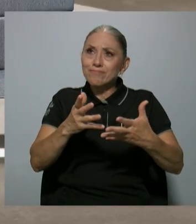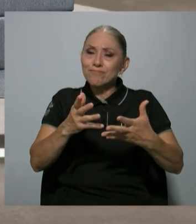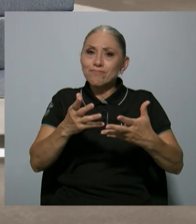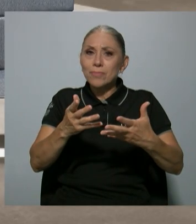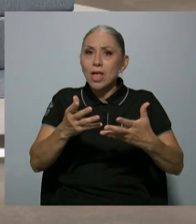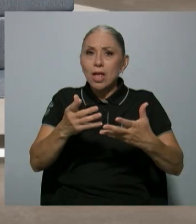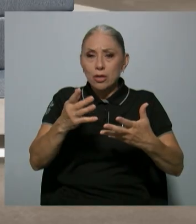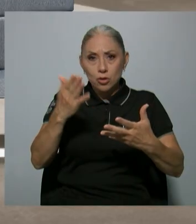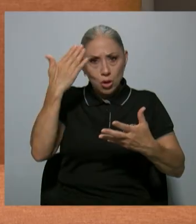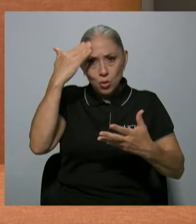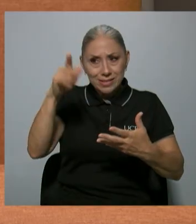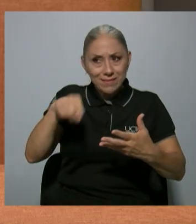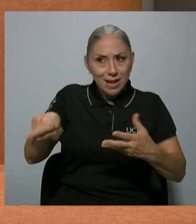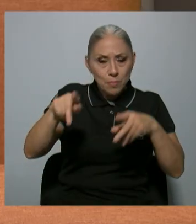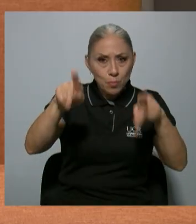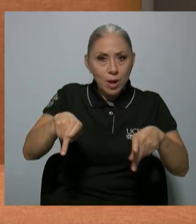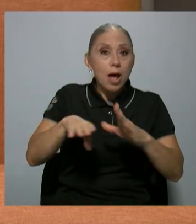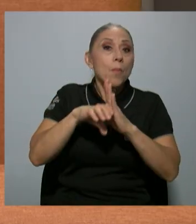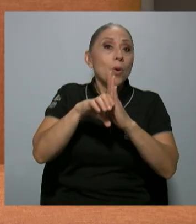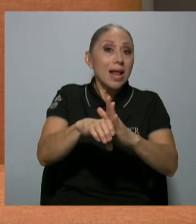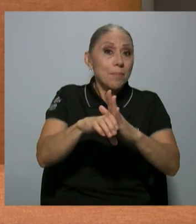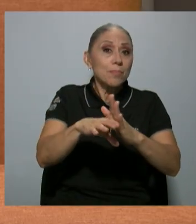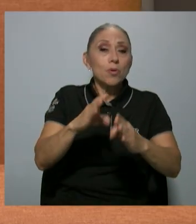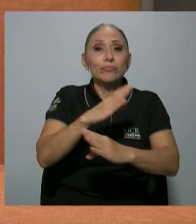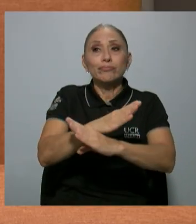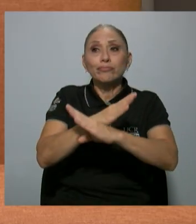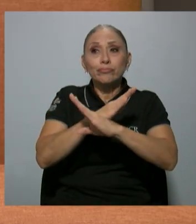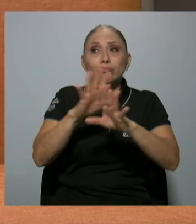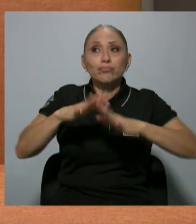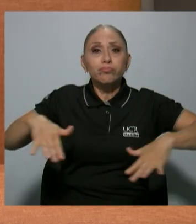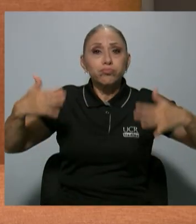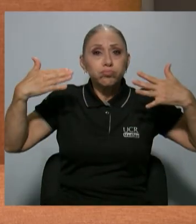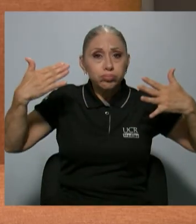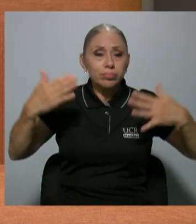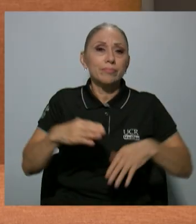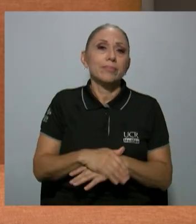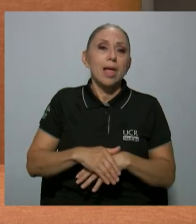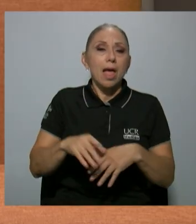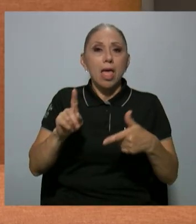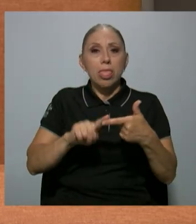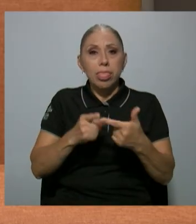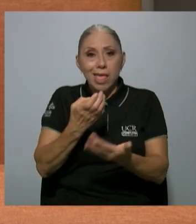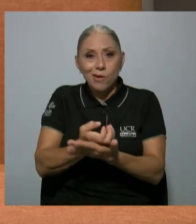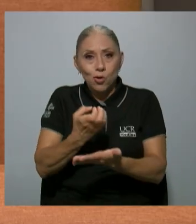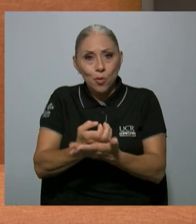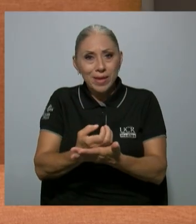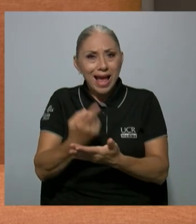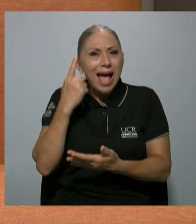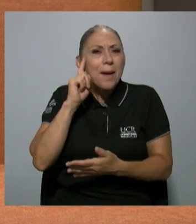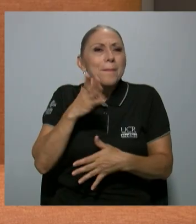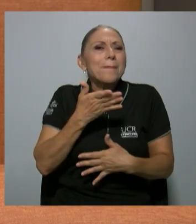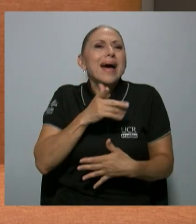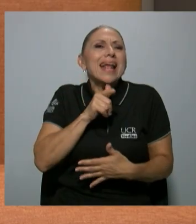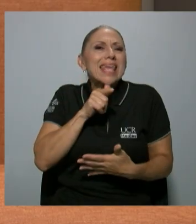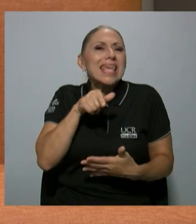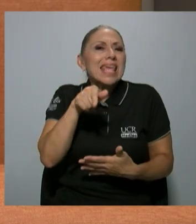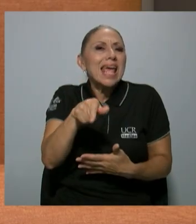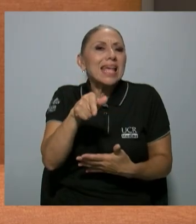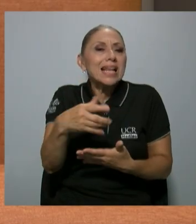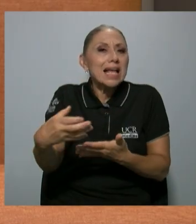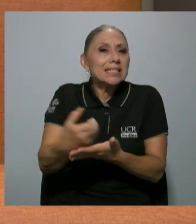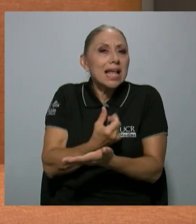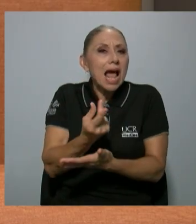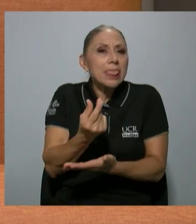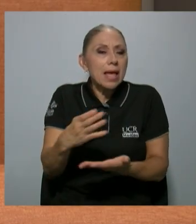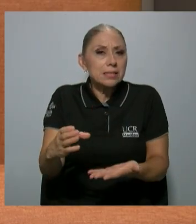ser la variable ecológica, ambiental, la variable económica, para quién estaría yendo esas